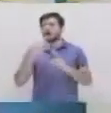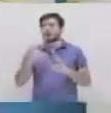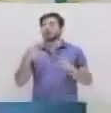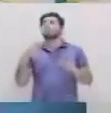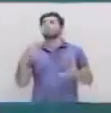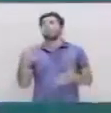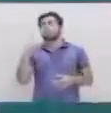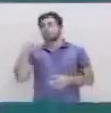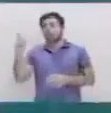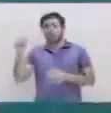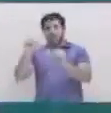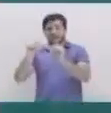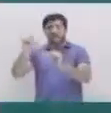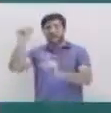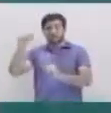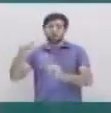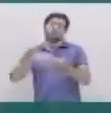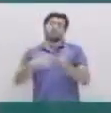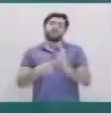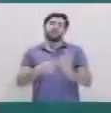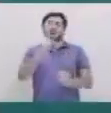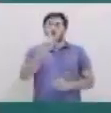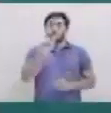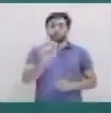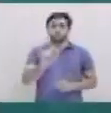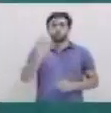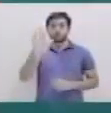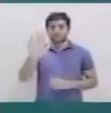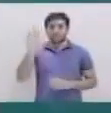altura apreciada de 1.5